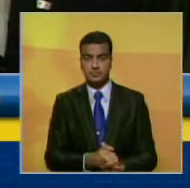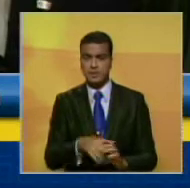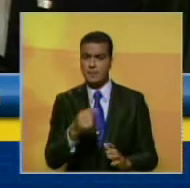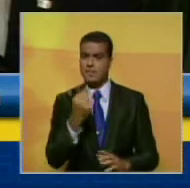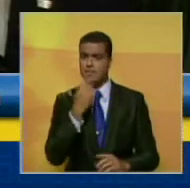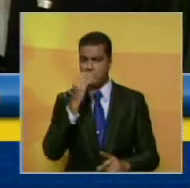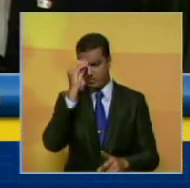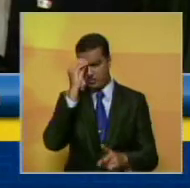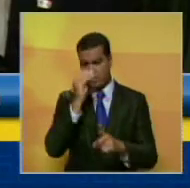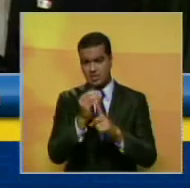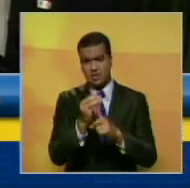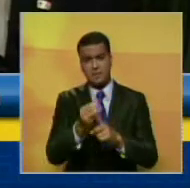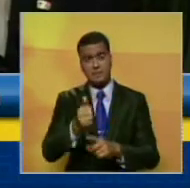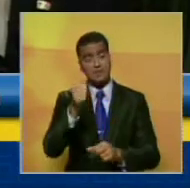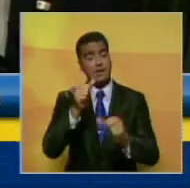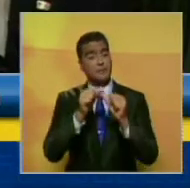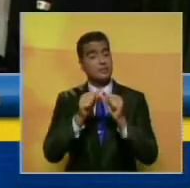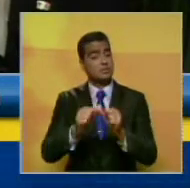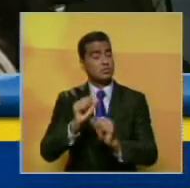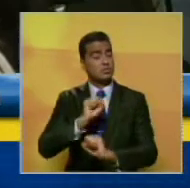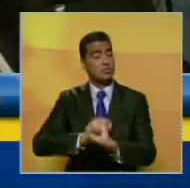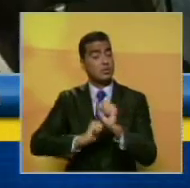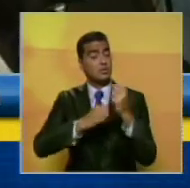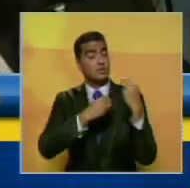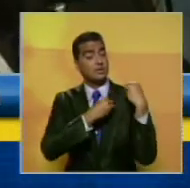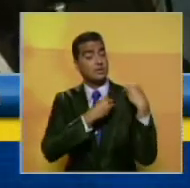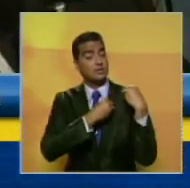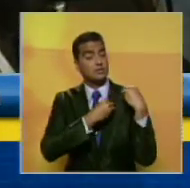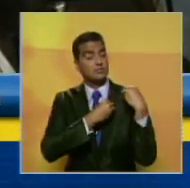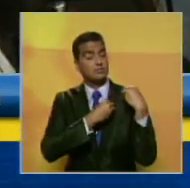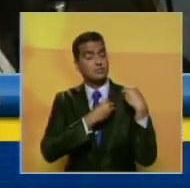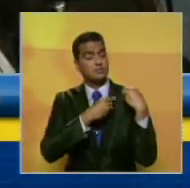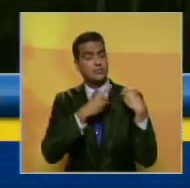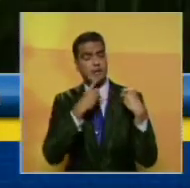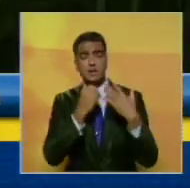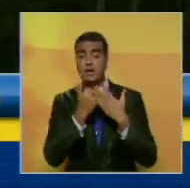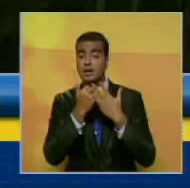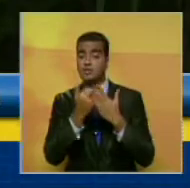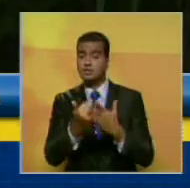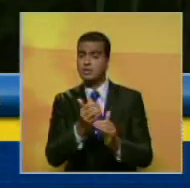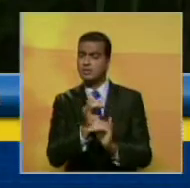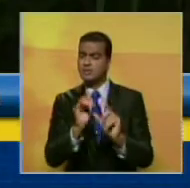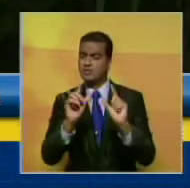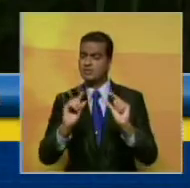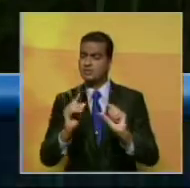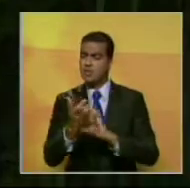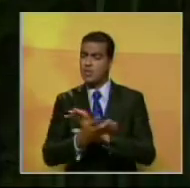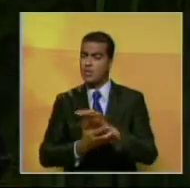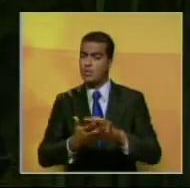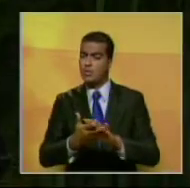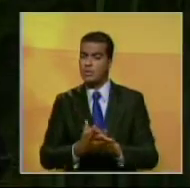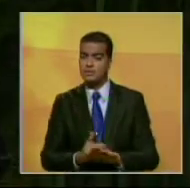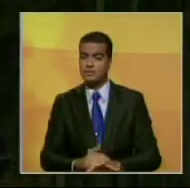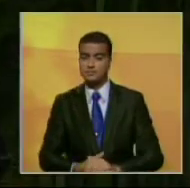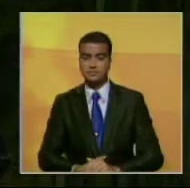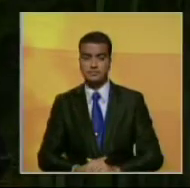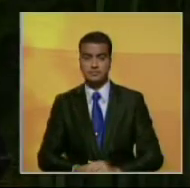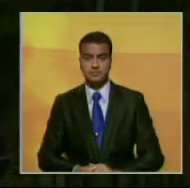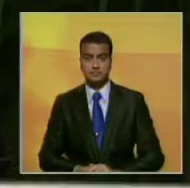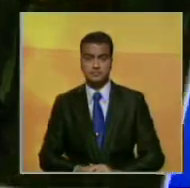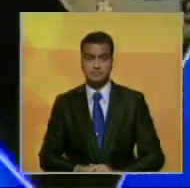el objetivo es aumentar la presión sobre el jefe de Estado ruso para que contribuya a reducir las tensiones en el este de Ucrania.